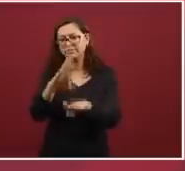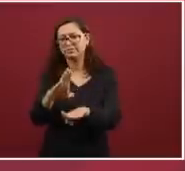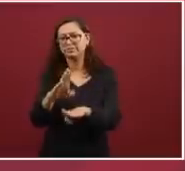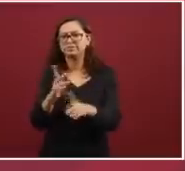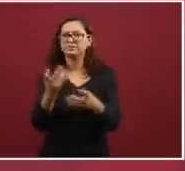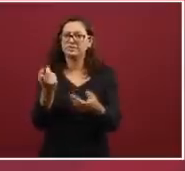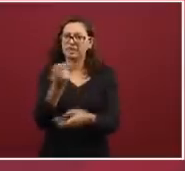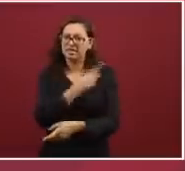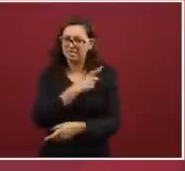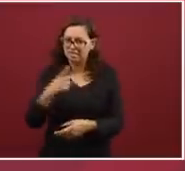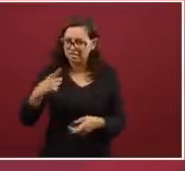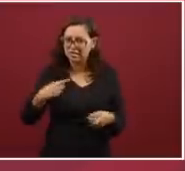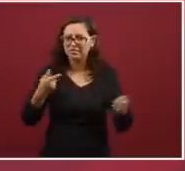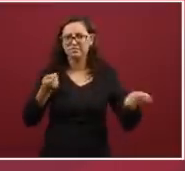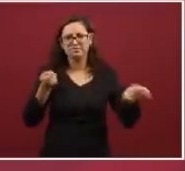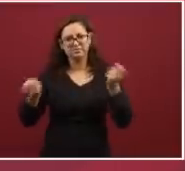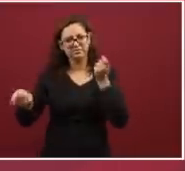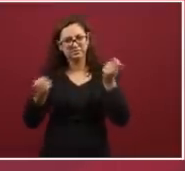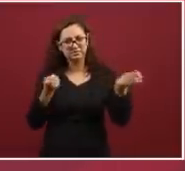autorregulen,